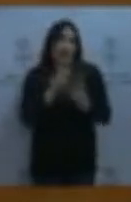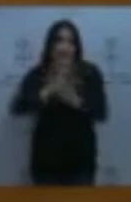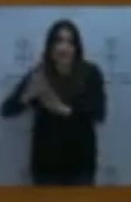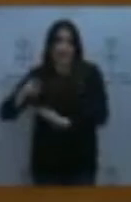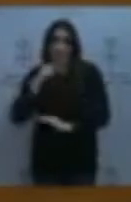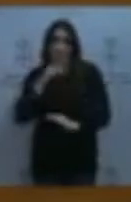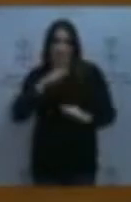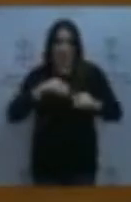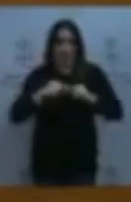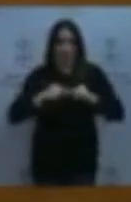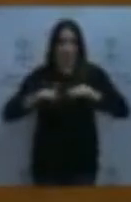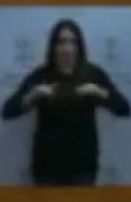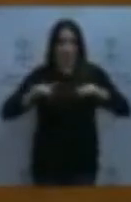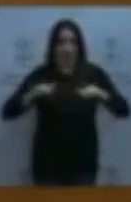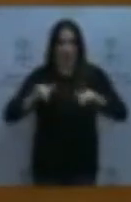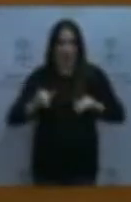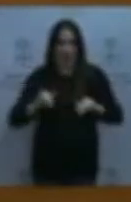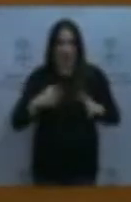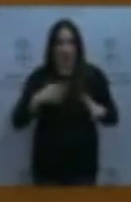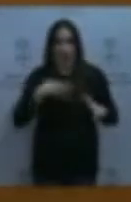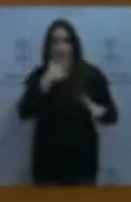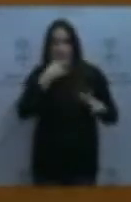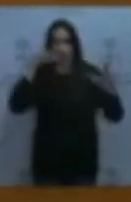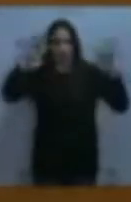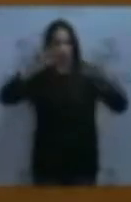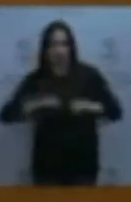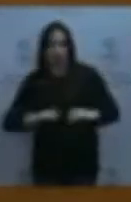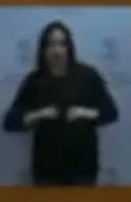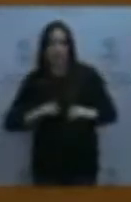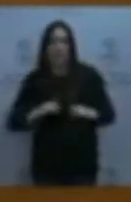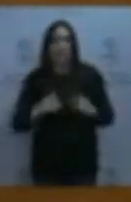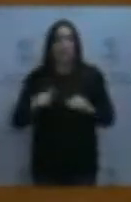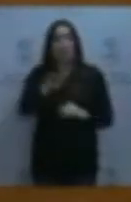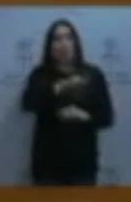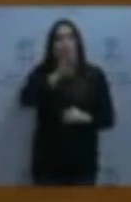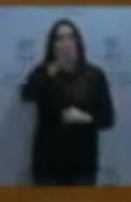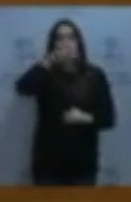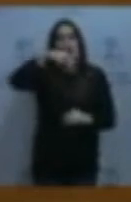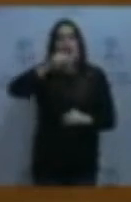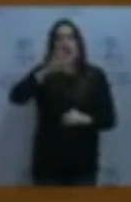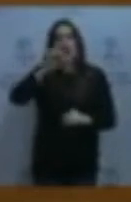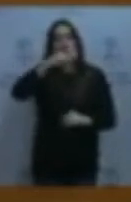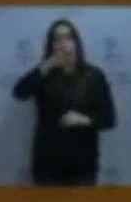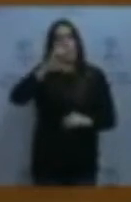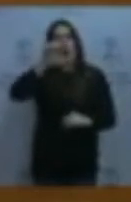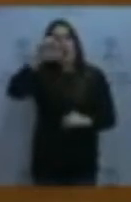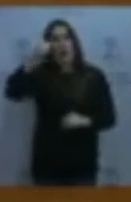zona. ¿Quién lo iba a decir de la peña de Sobre el Agua y del valle de la Argaxá,